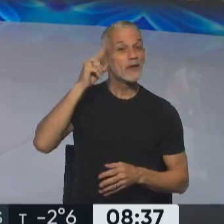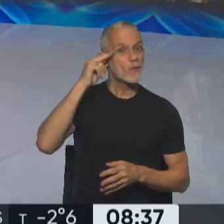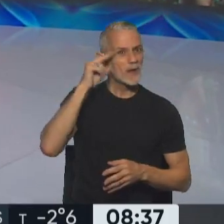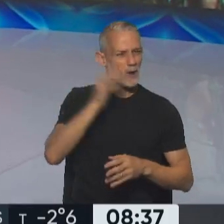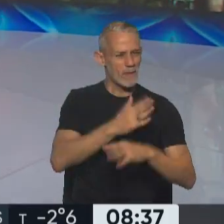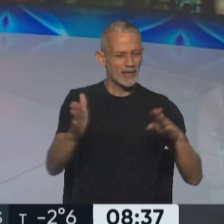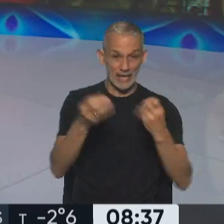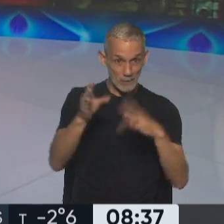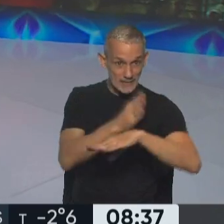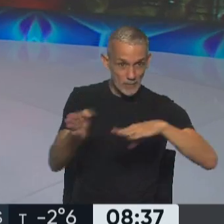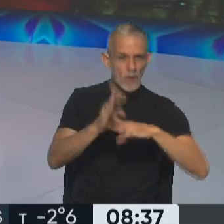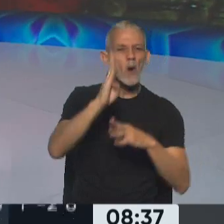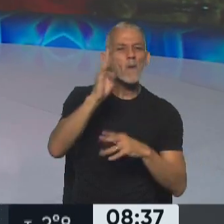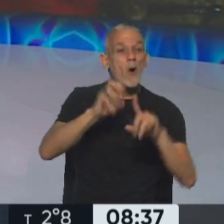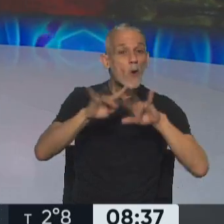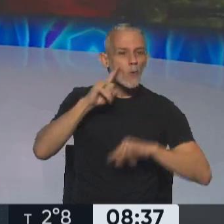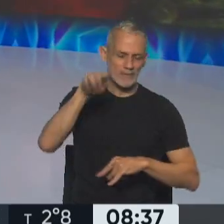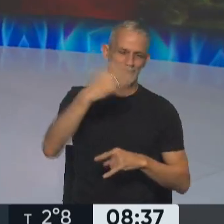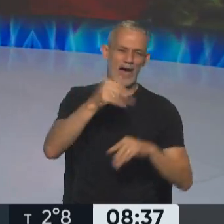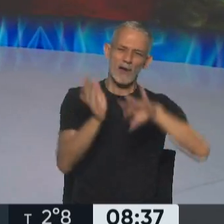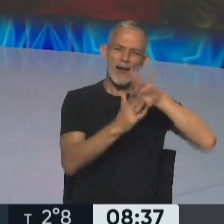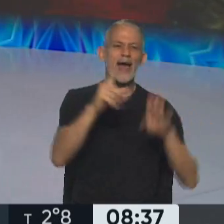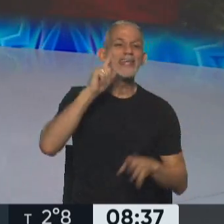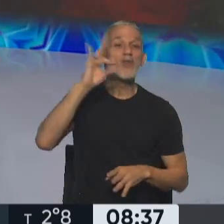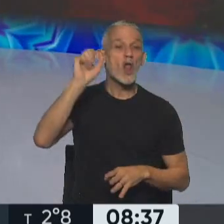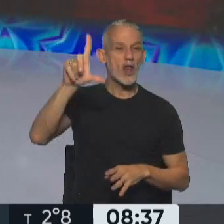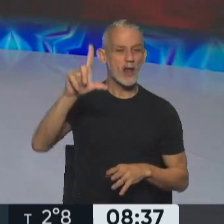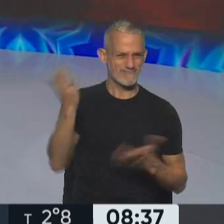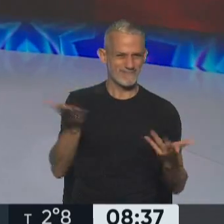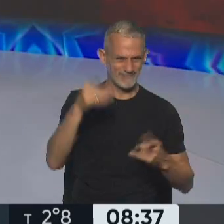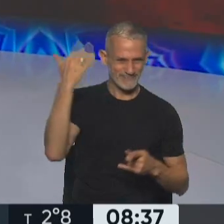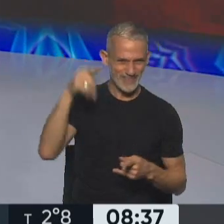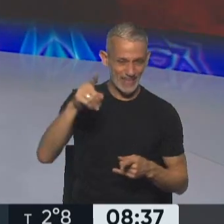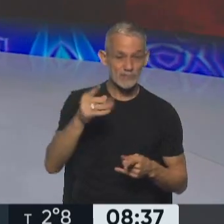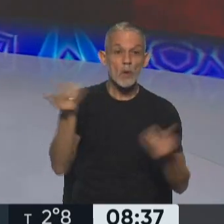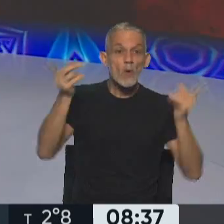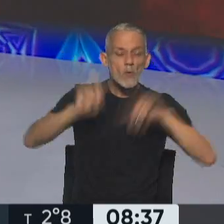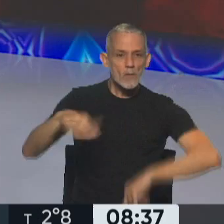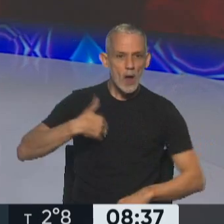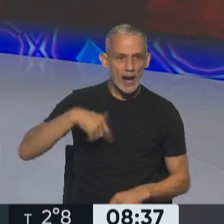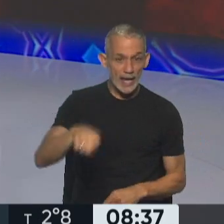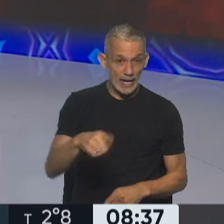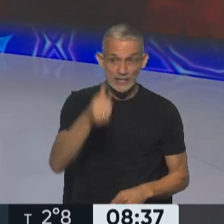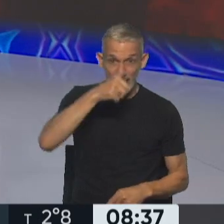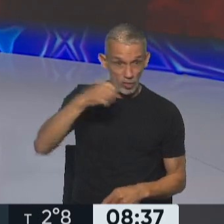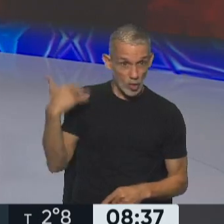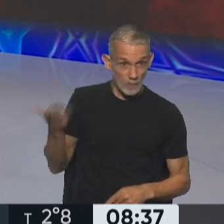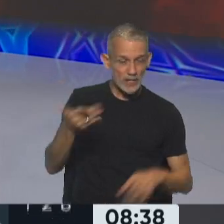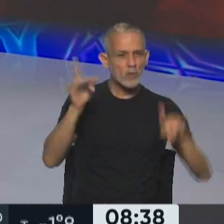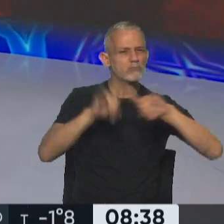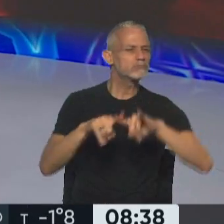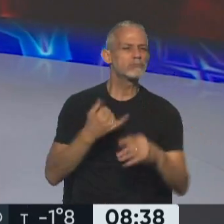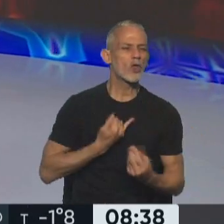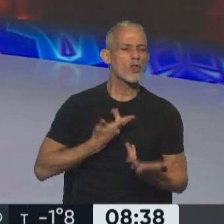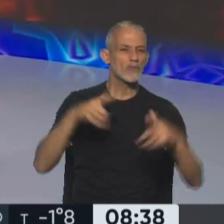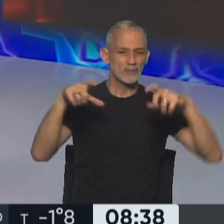el noticiero de hoy hablando de Bowie. Bueno, ahora de Billy Idol, quien volvió a la Argentina. Estuvo el domingo presentándose en